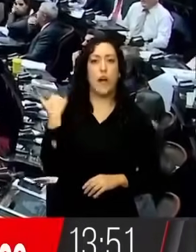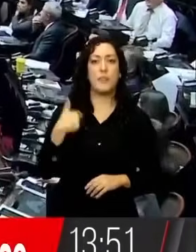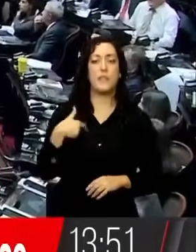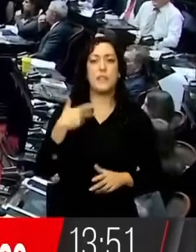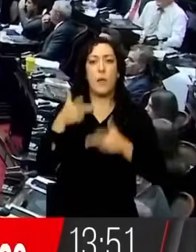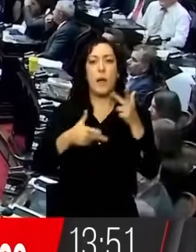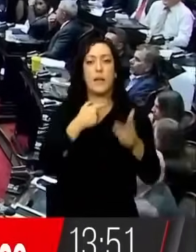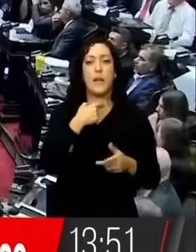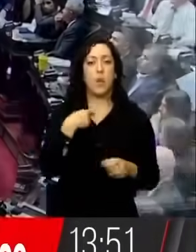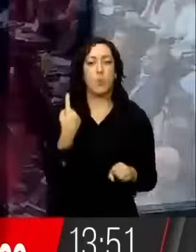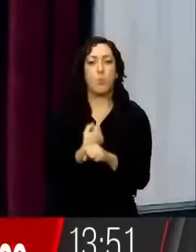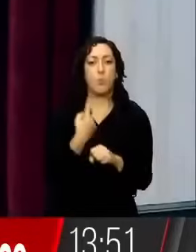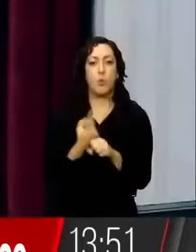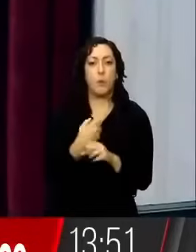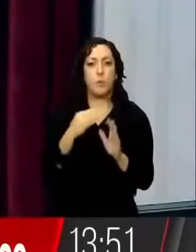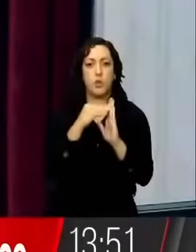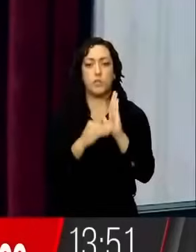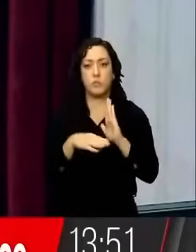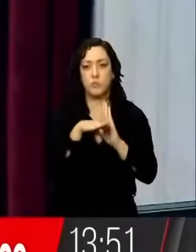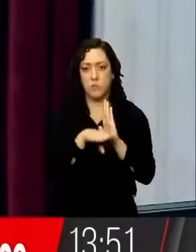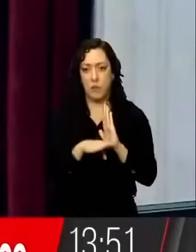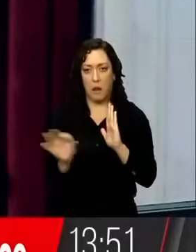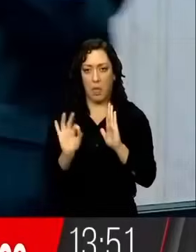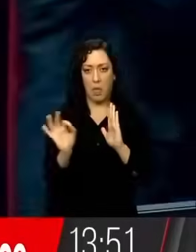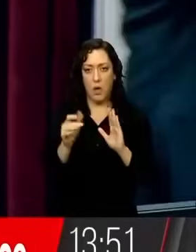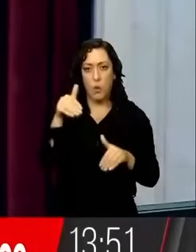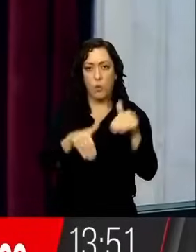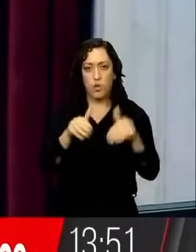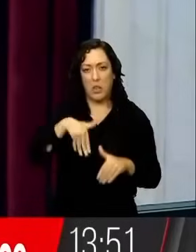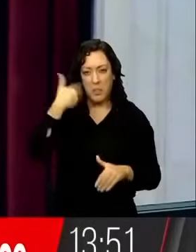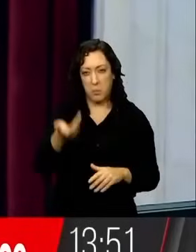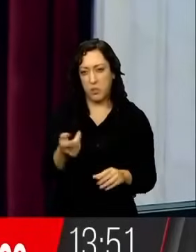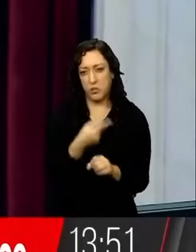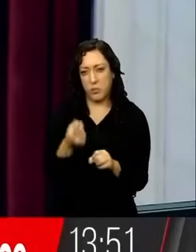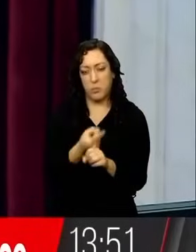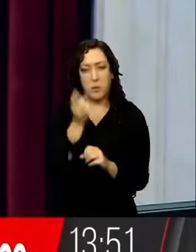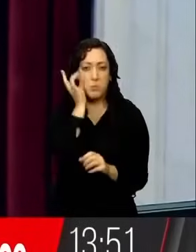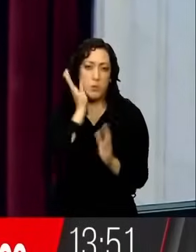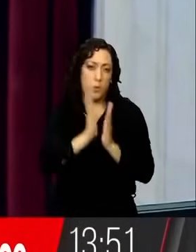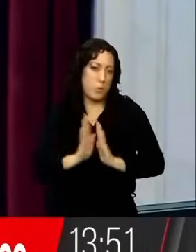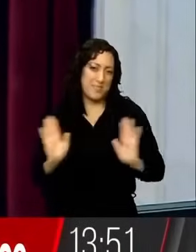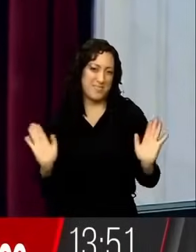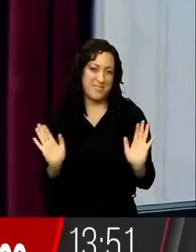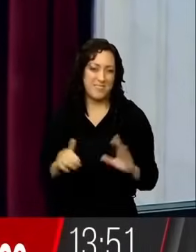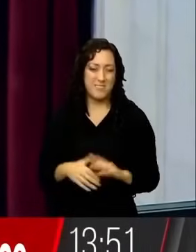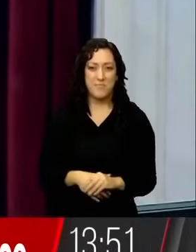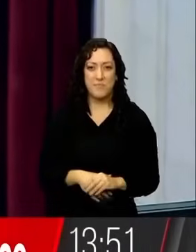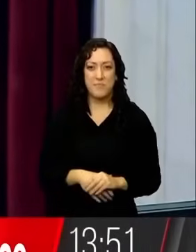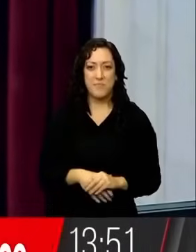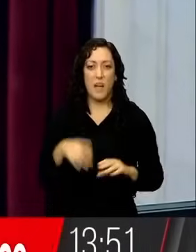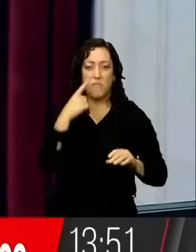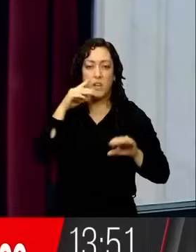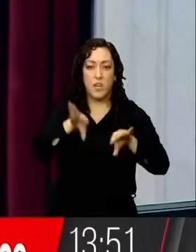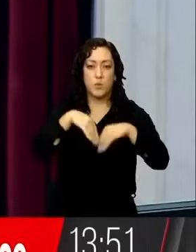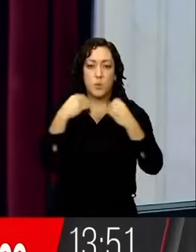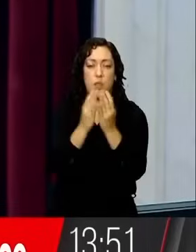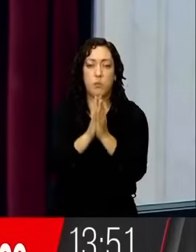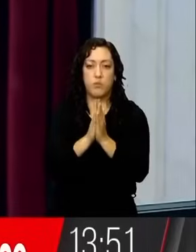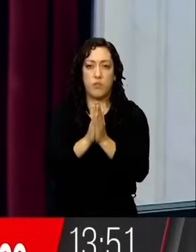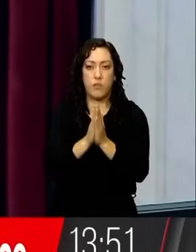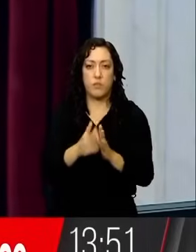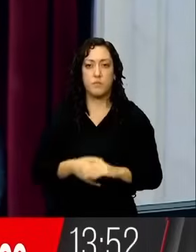pude. Pero no estaba anotada, diputada. Después de votar ya no. Le pido disculpas, diputada. Vamos a ver el resultado, por